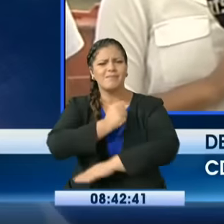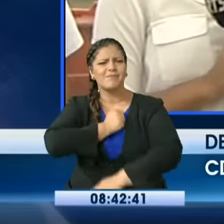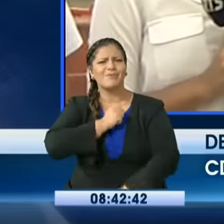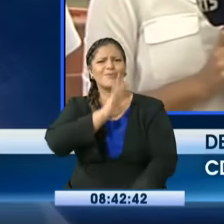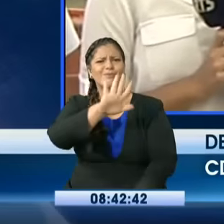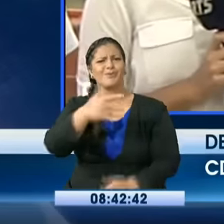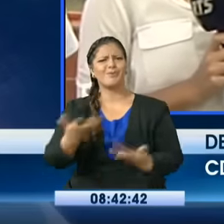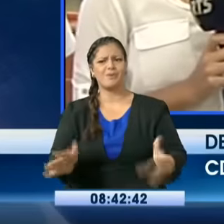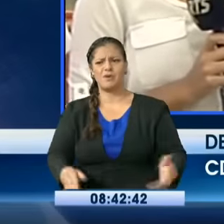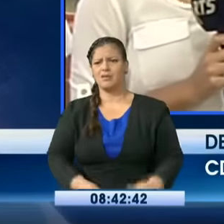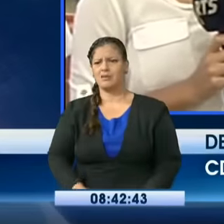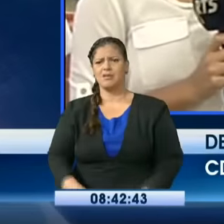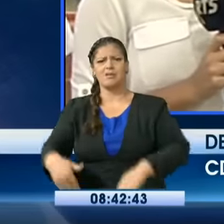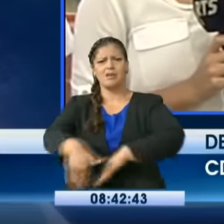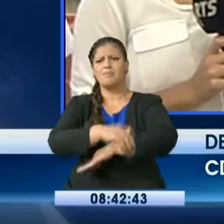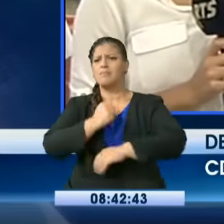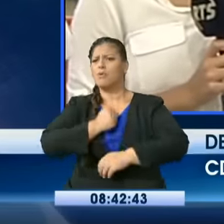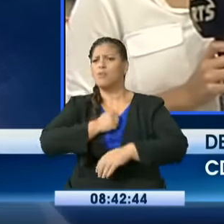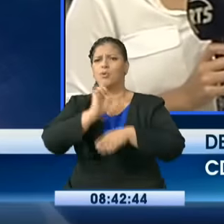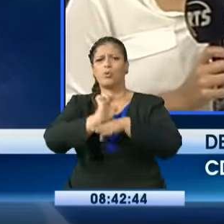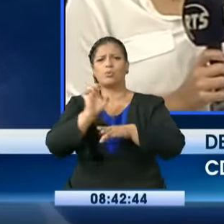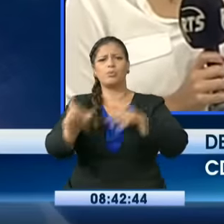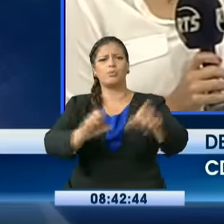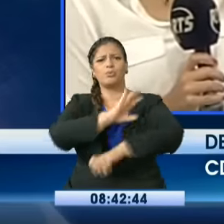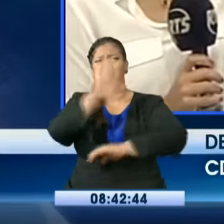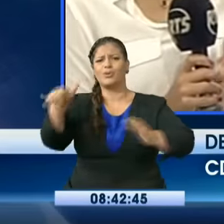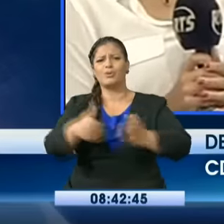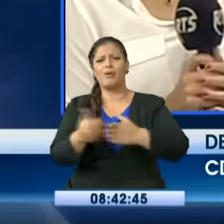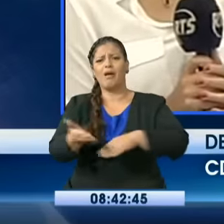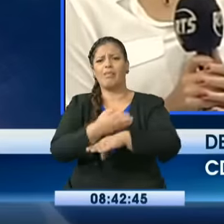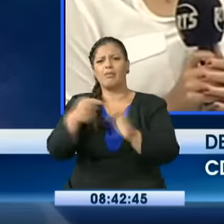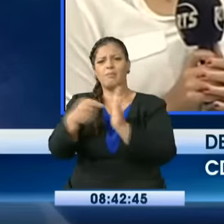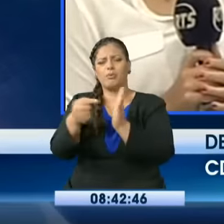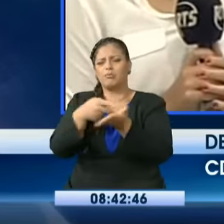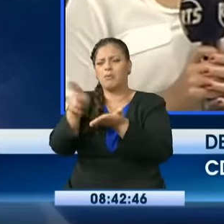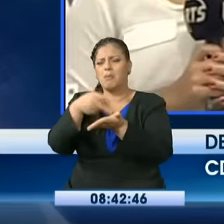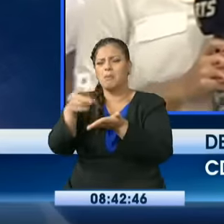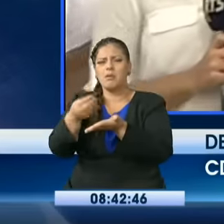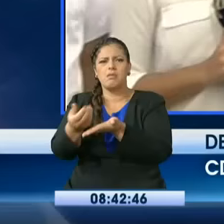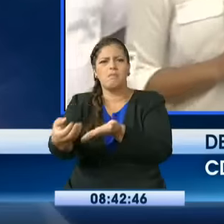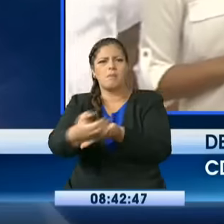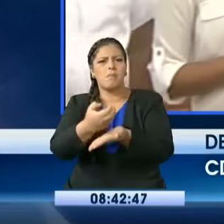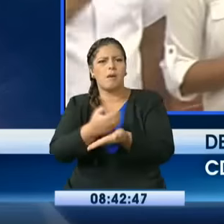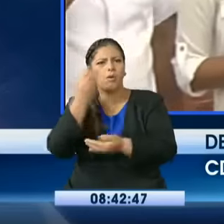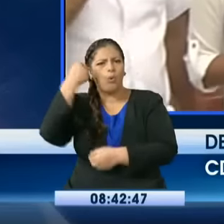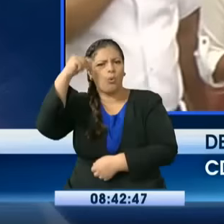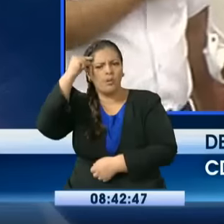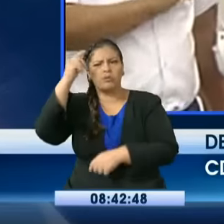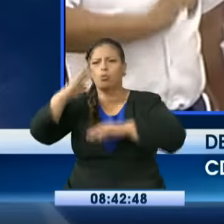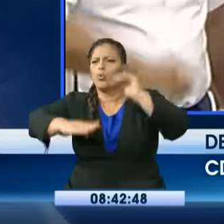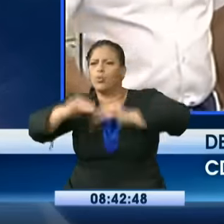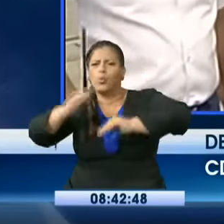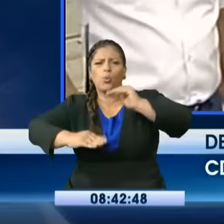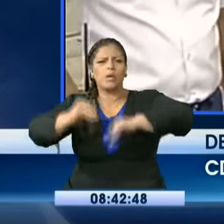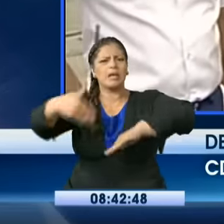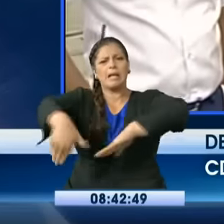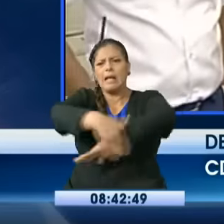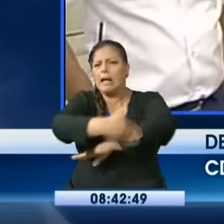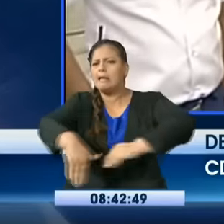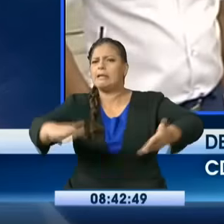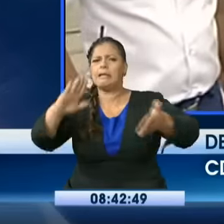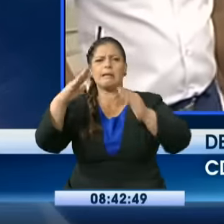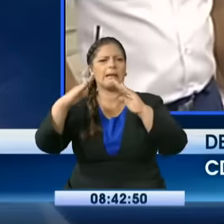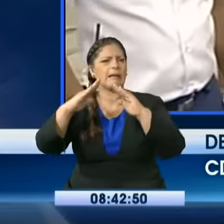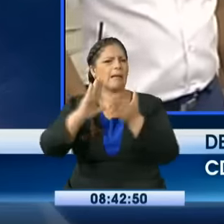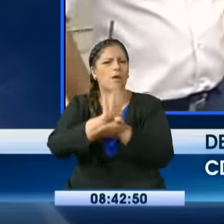cobrando. Y otra pregunta que en este caso es ya para el coronel, es que ¿por qué los miembros de la ATM, siendo eso parte de la